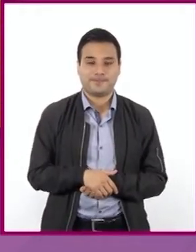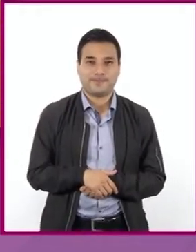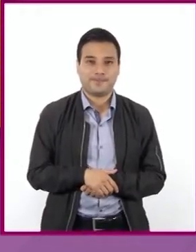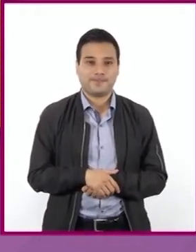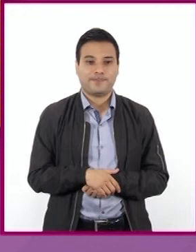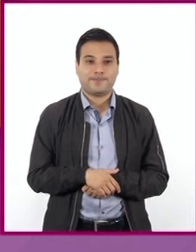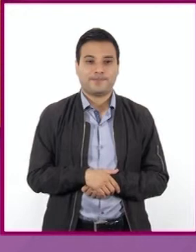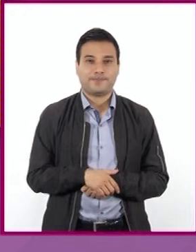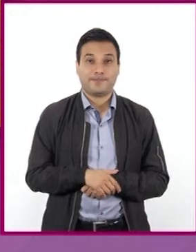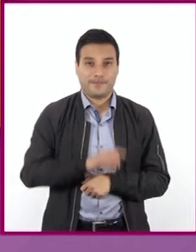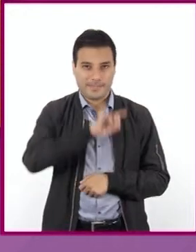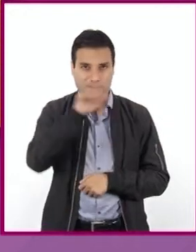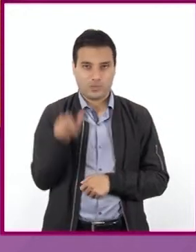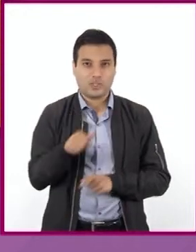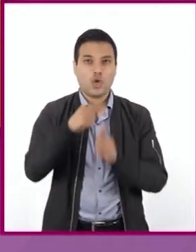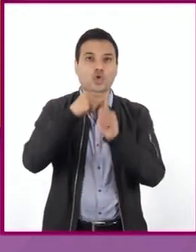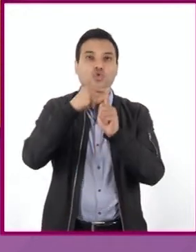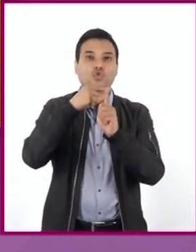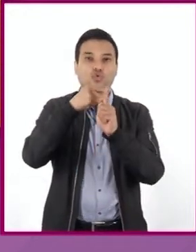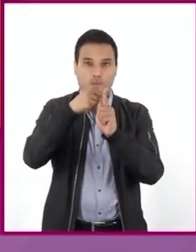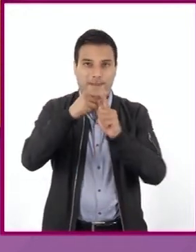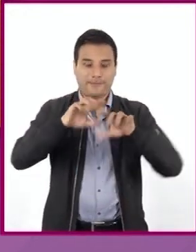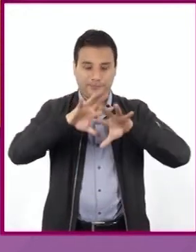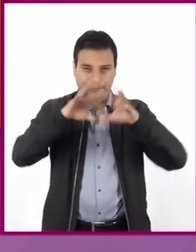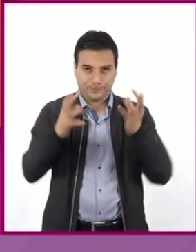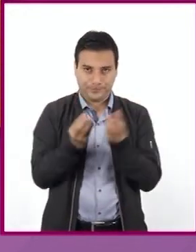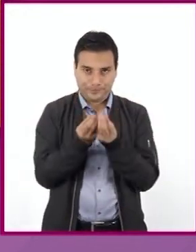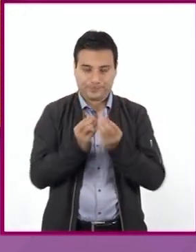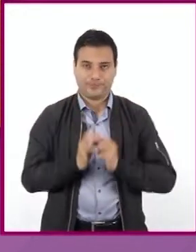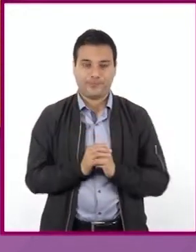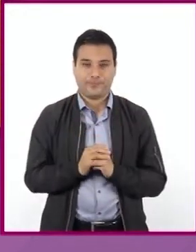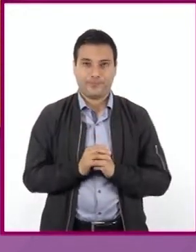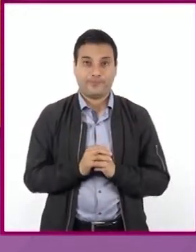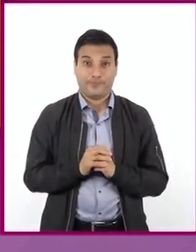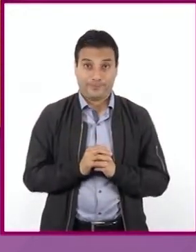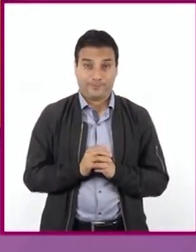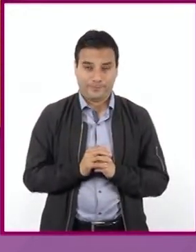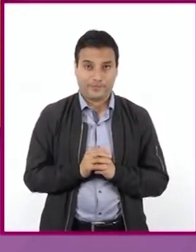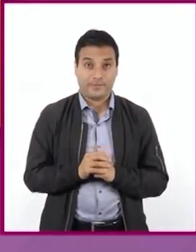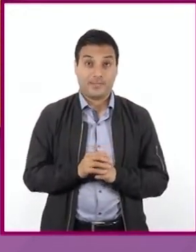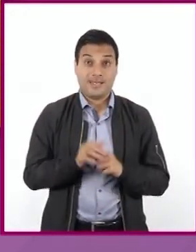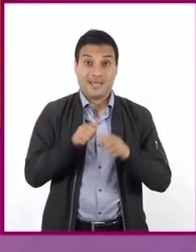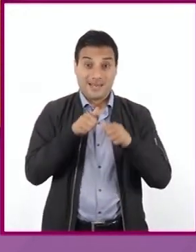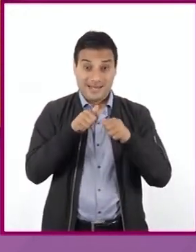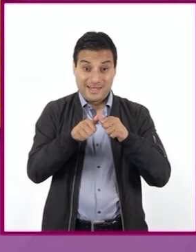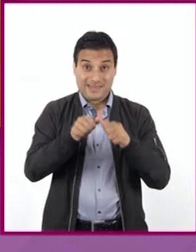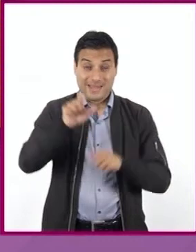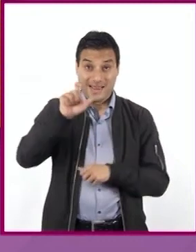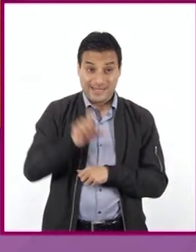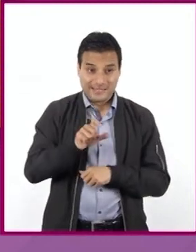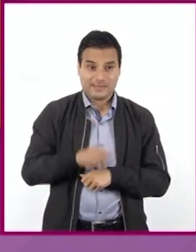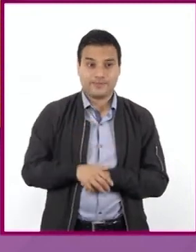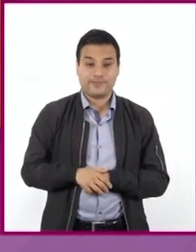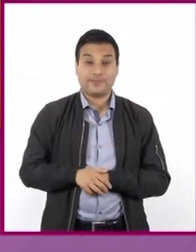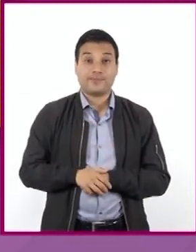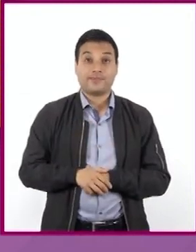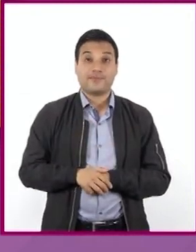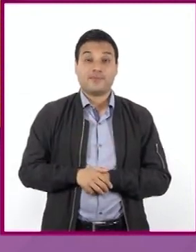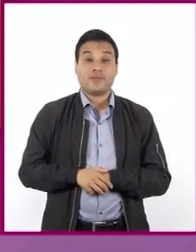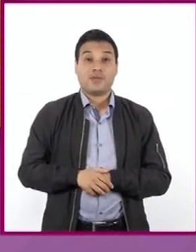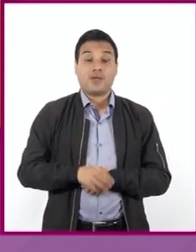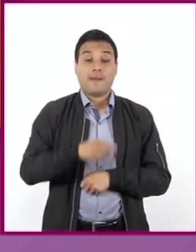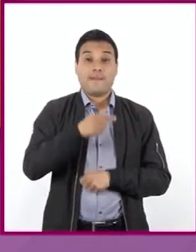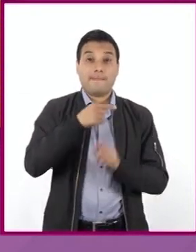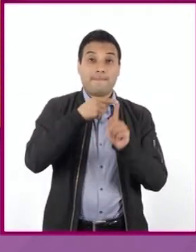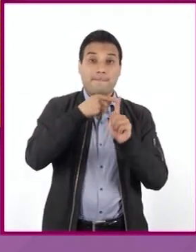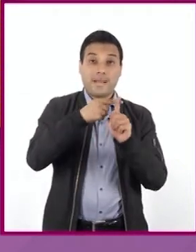Realizaremos una suma vertical. Eliminamos los términos con la incógnita x, 4x sumado con